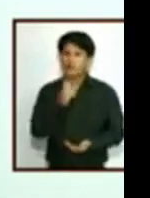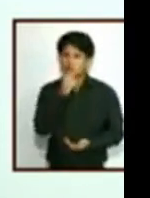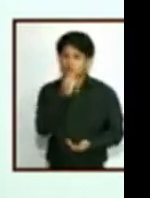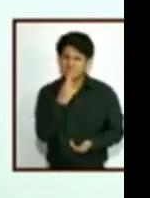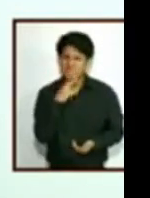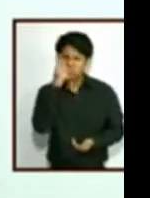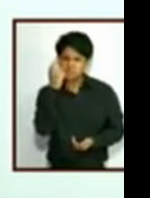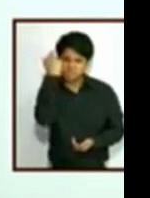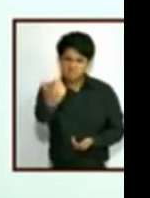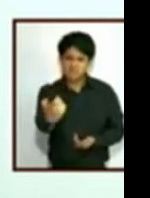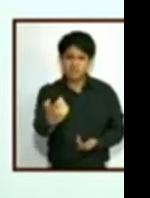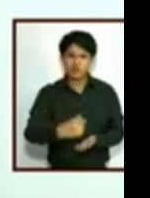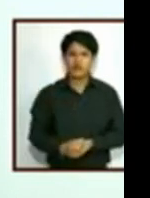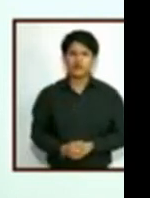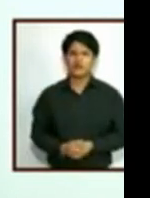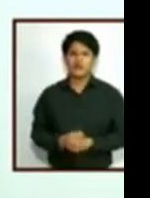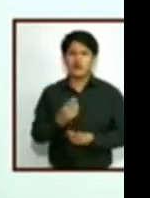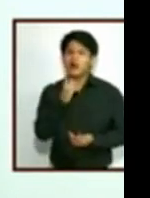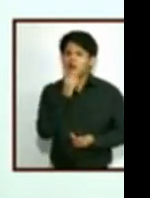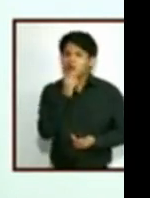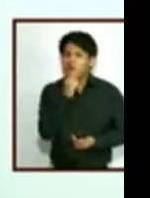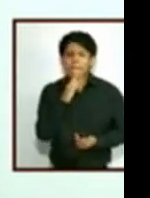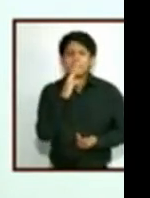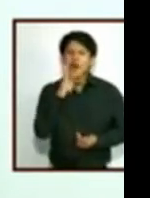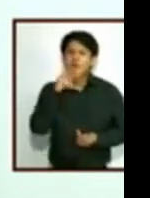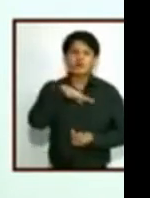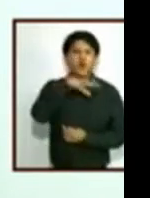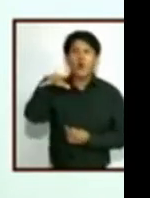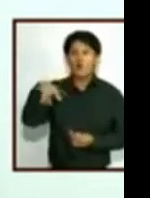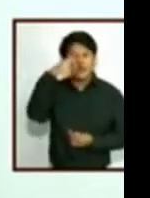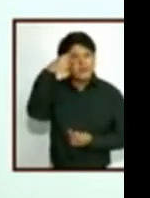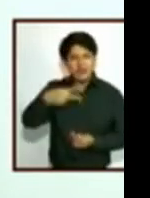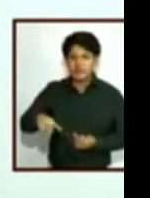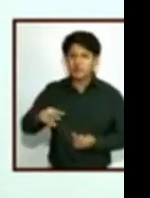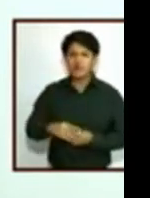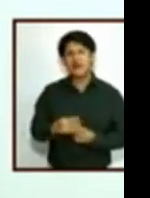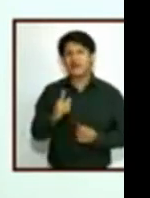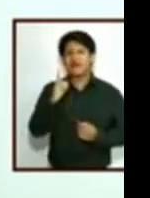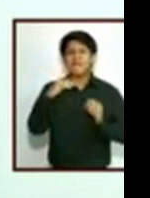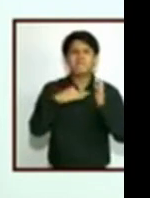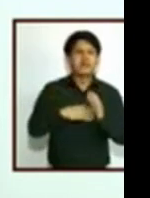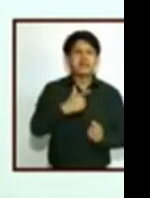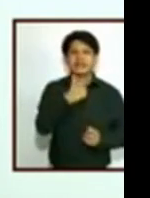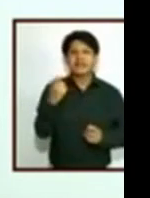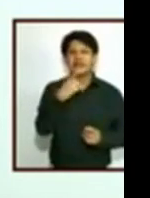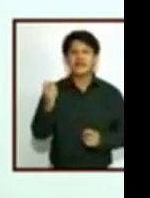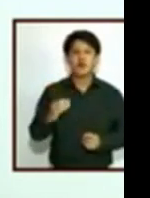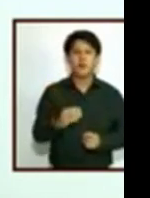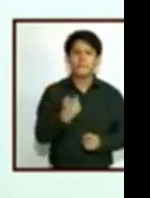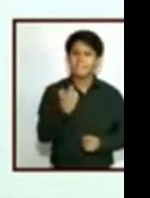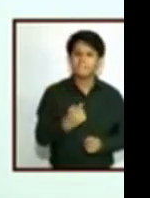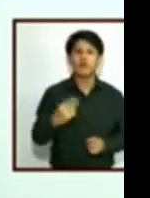pagada, a la mejor policía del país. Hoy ganan 6,700 pesos en promedio, con nosotros van a